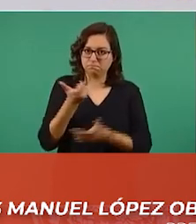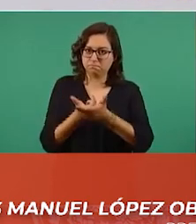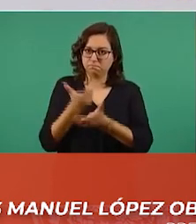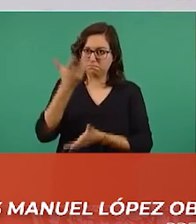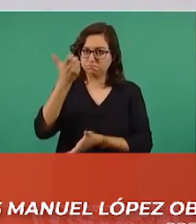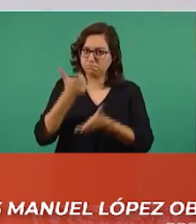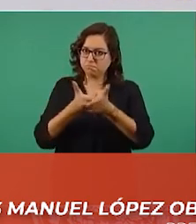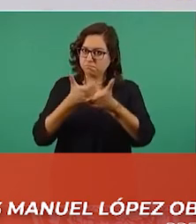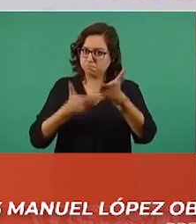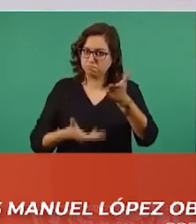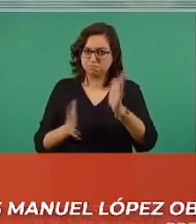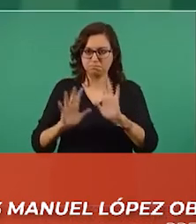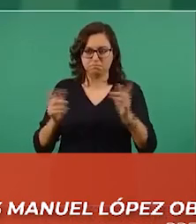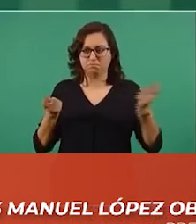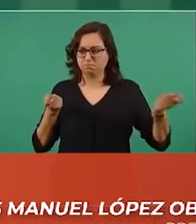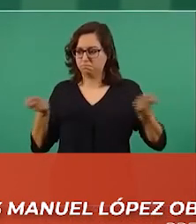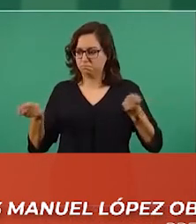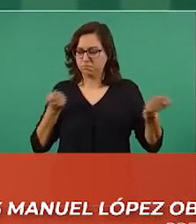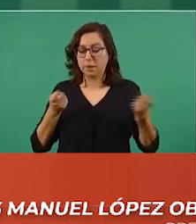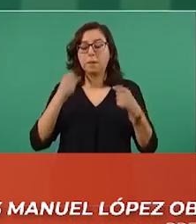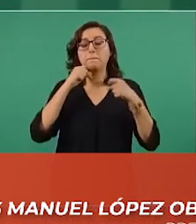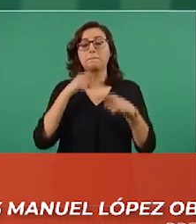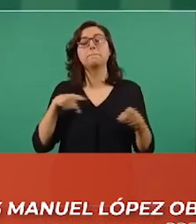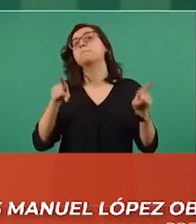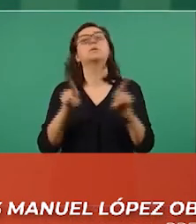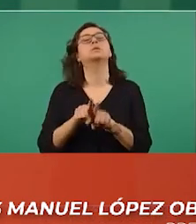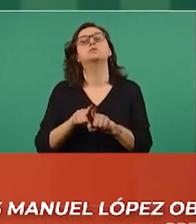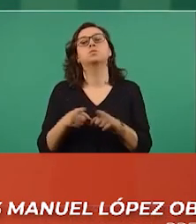para evitar contrabando,